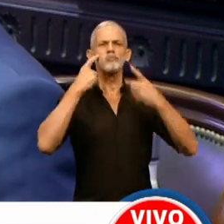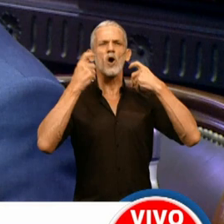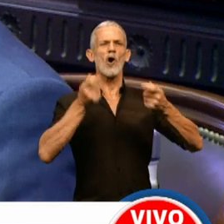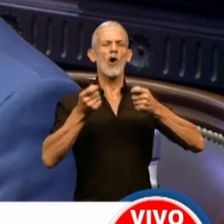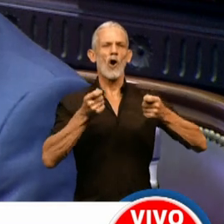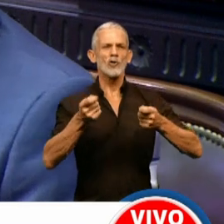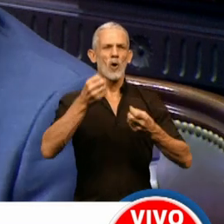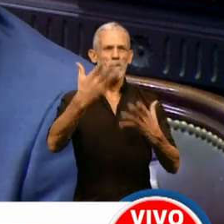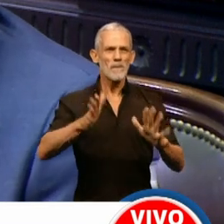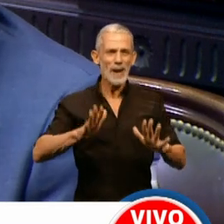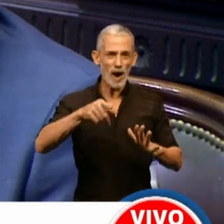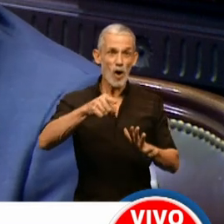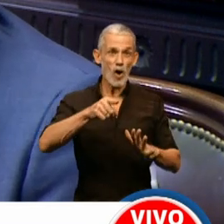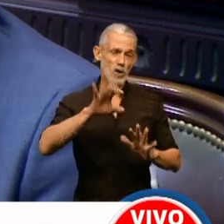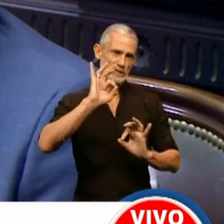mejores